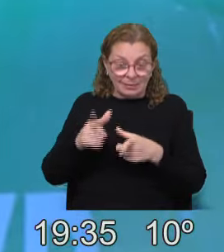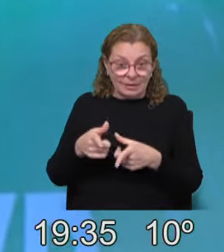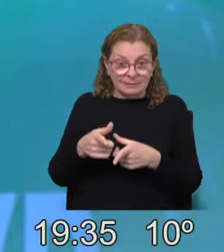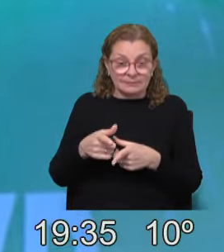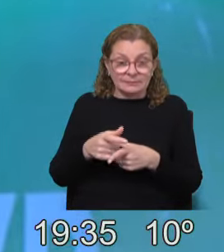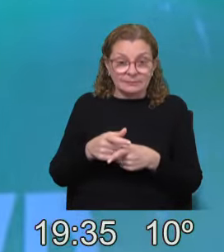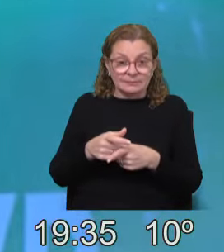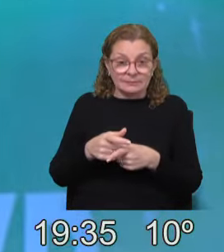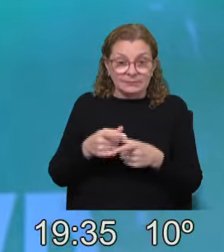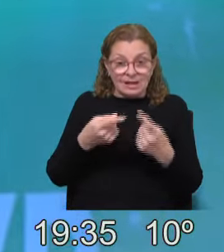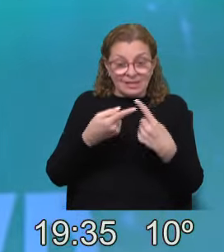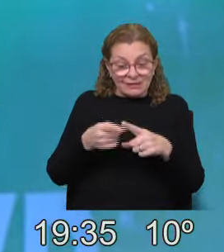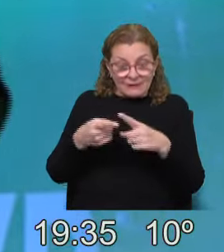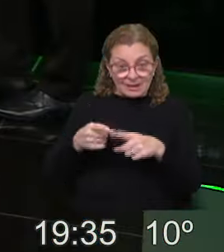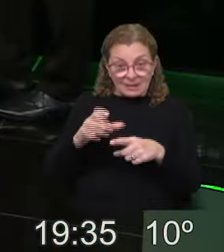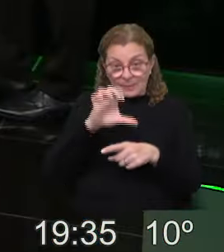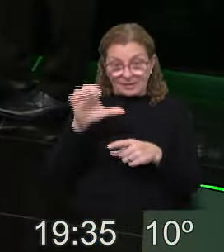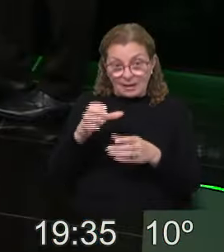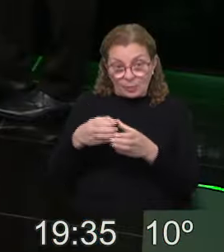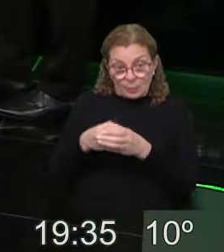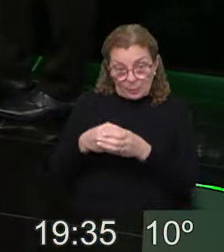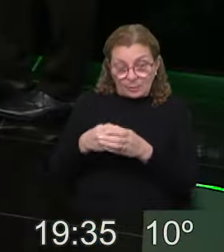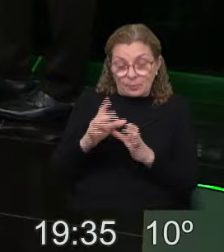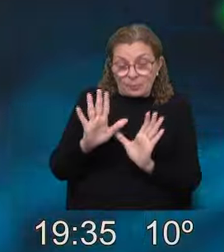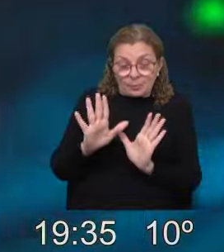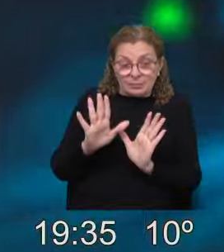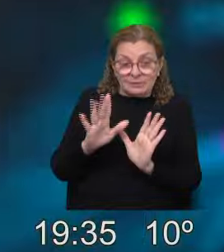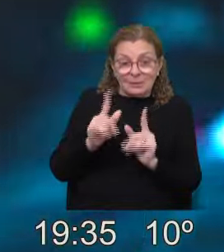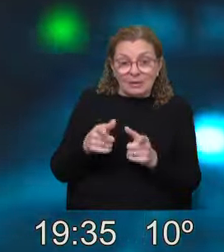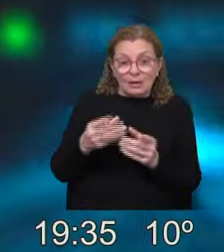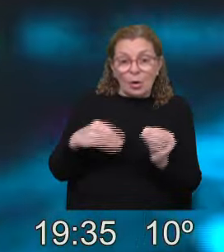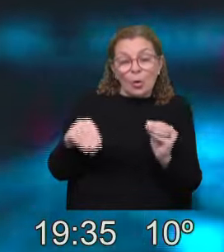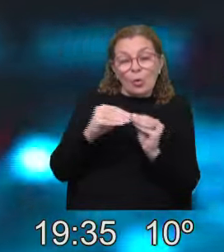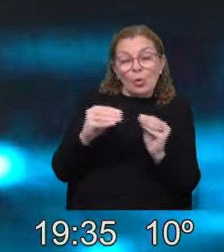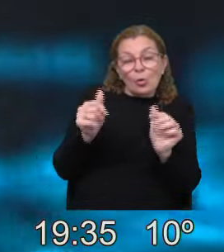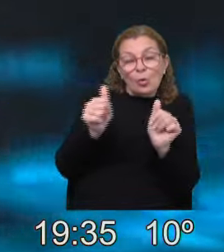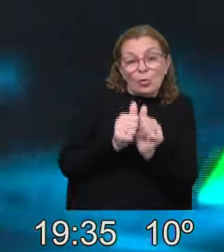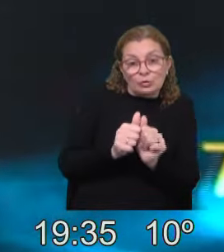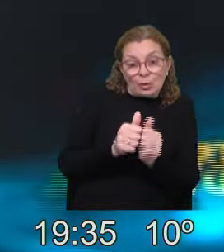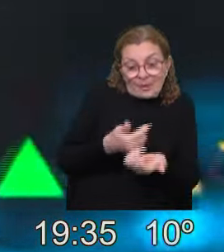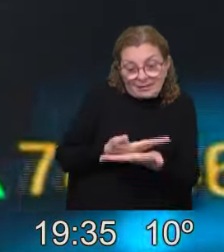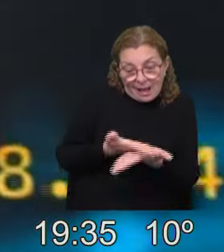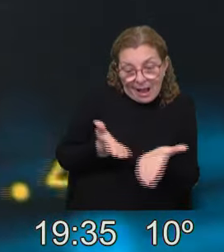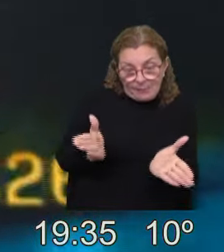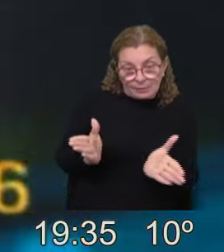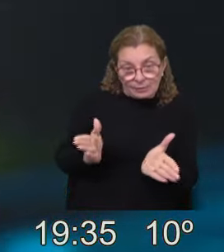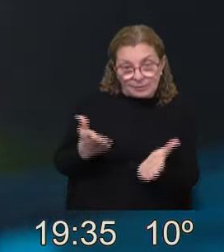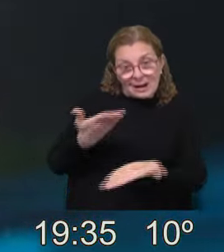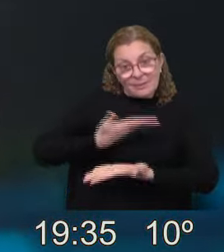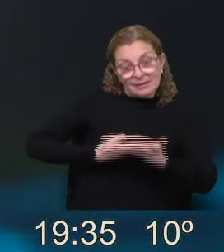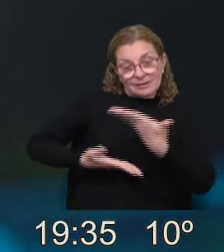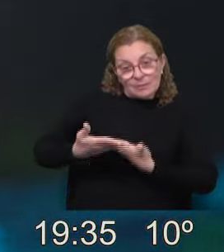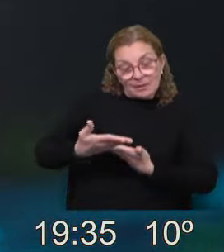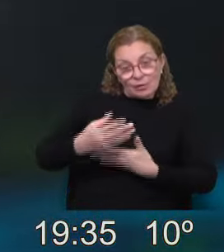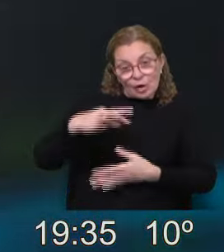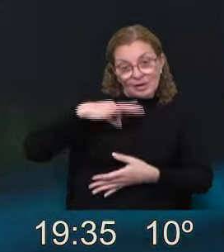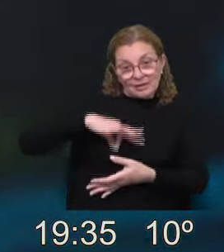de pequeños empresarios por ejemplo cuenta propias Sí exactamente entonces lo que tenemos es un indicador más abarcativo de la participación que tienen los